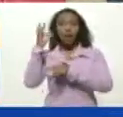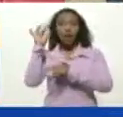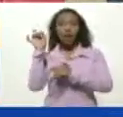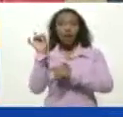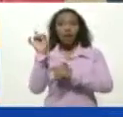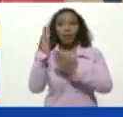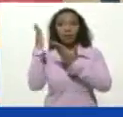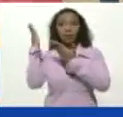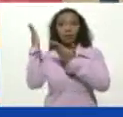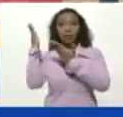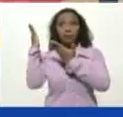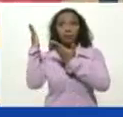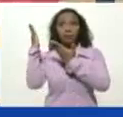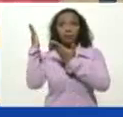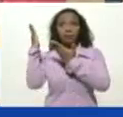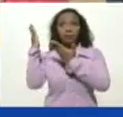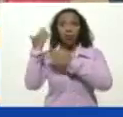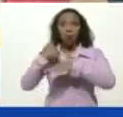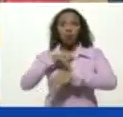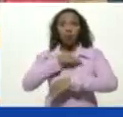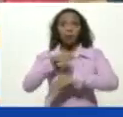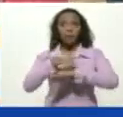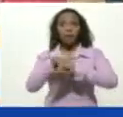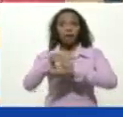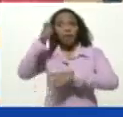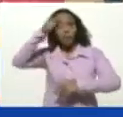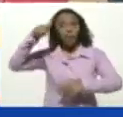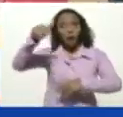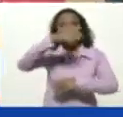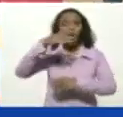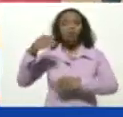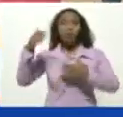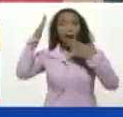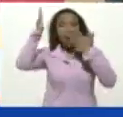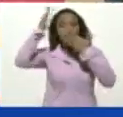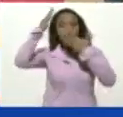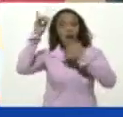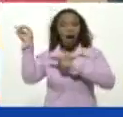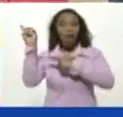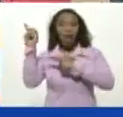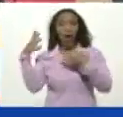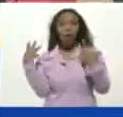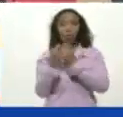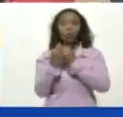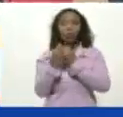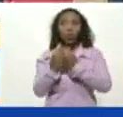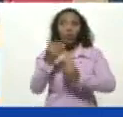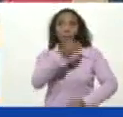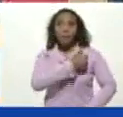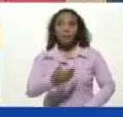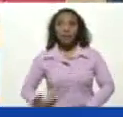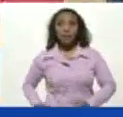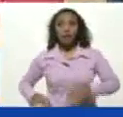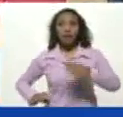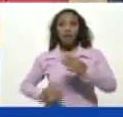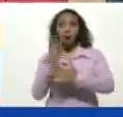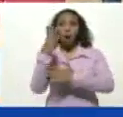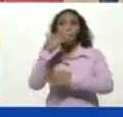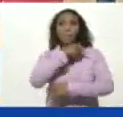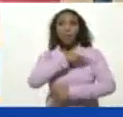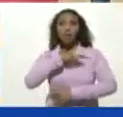González, Roside, nuestra ministra de Pueblos Indígenas. Allá está acompañado del presidente de la Fundación